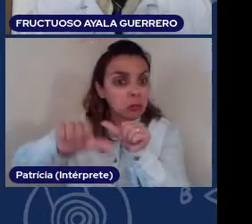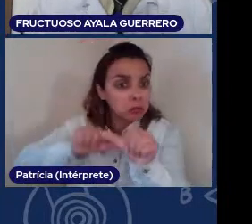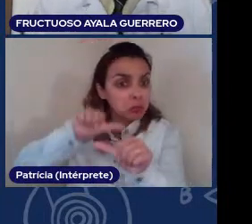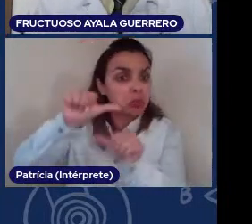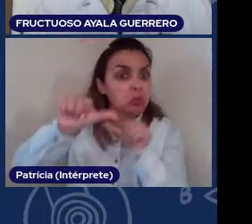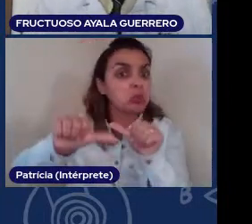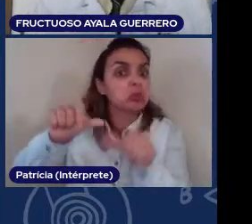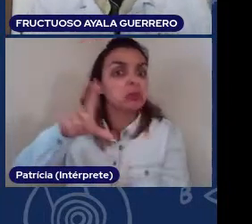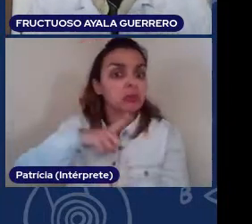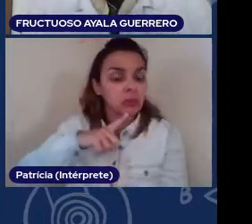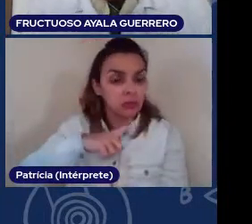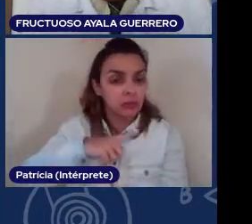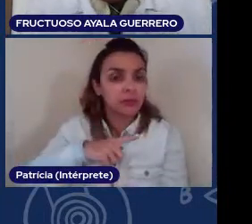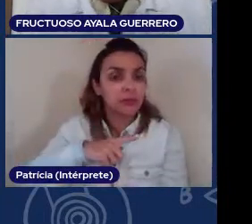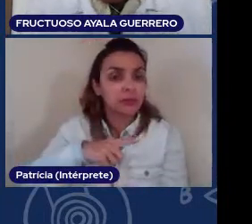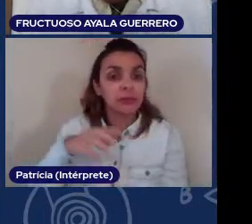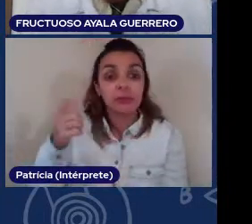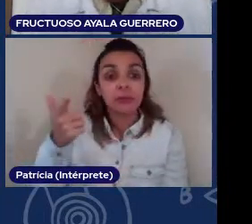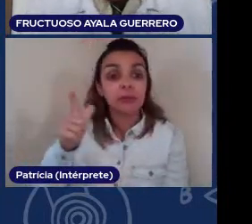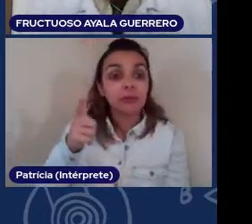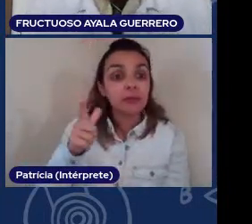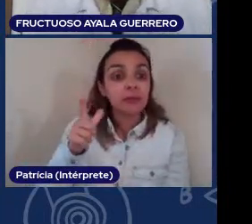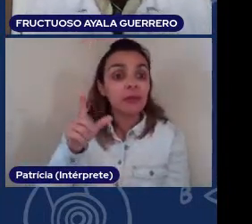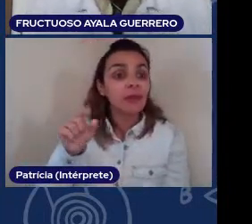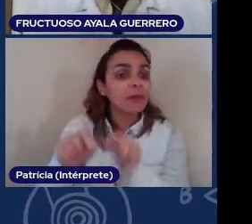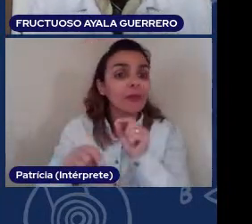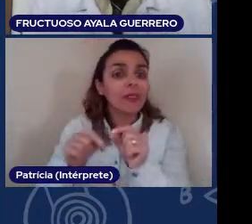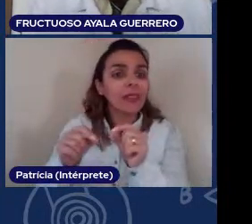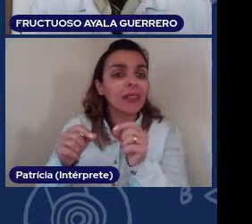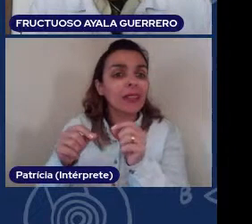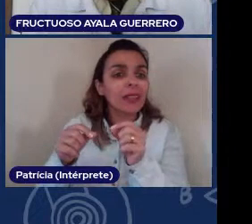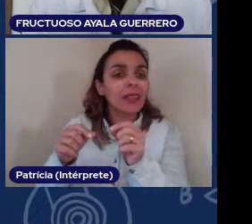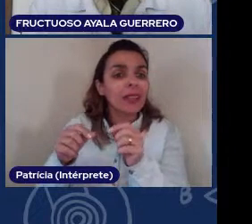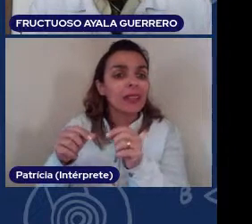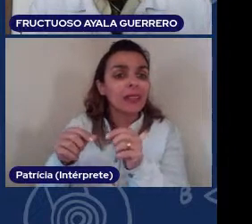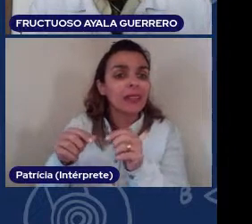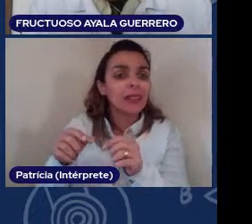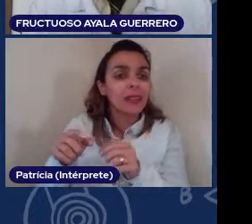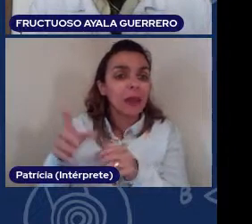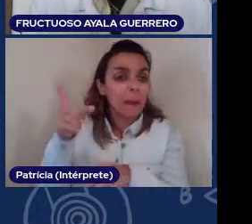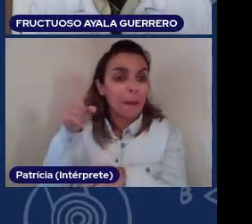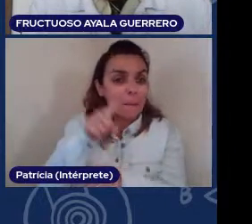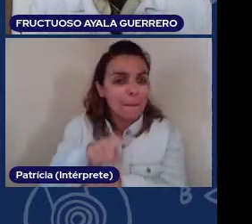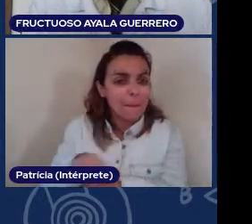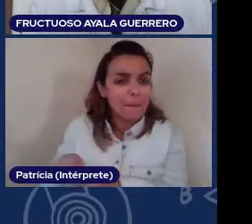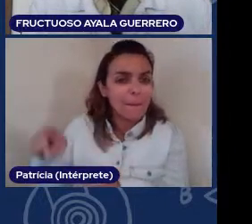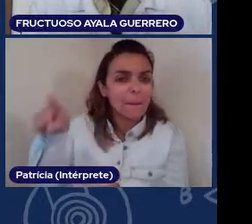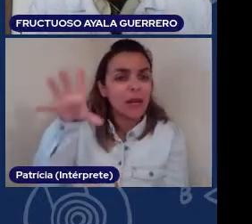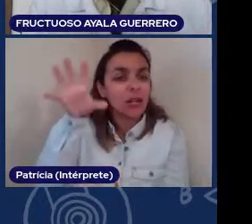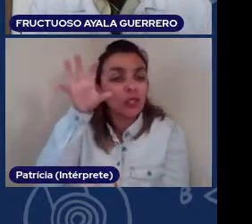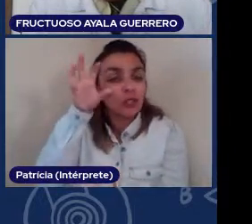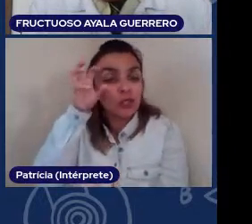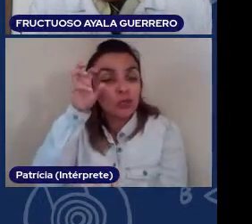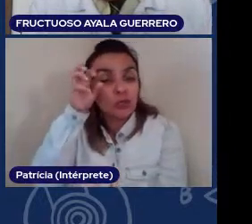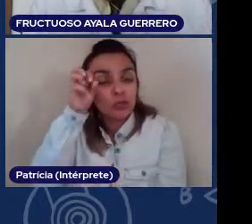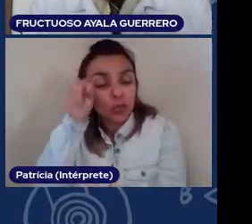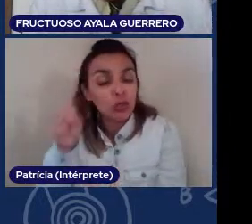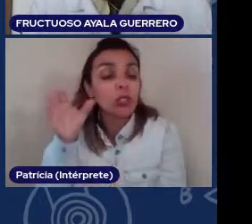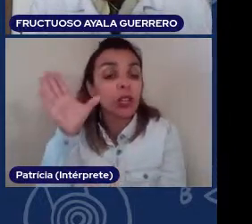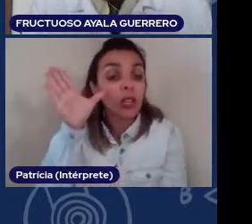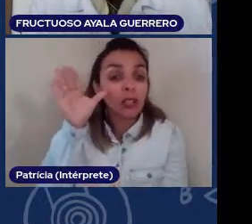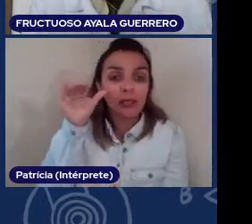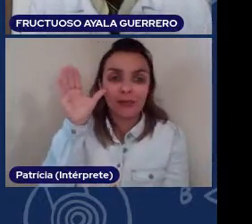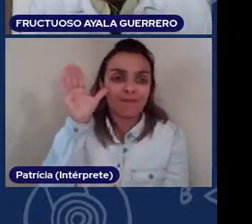Y noten aquí lo complicado que es la regulación del ciclo vigilia-sueño, y esto tiene que funcionar de manera